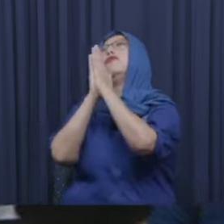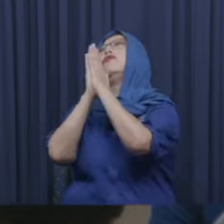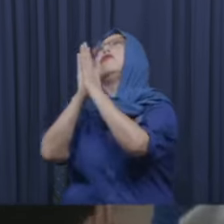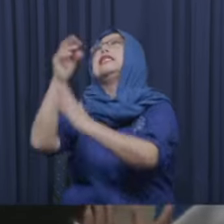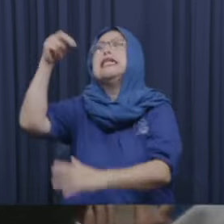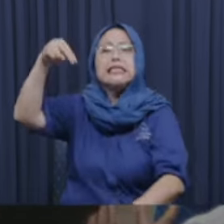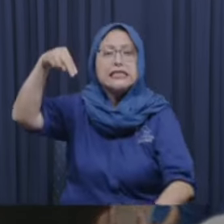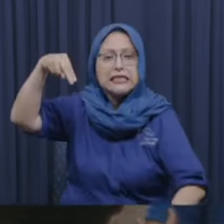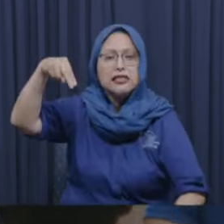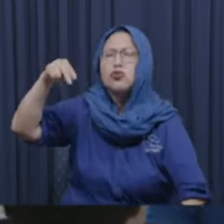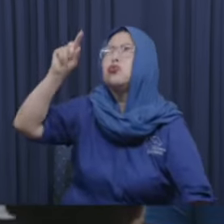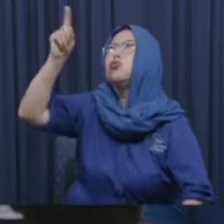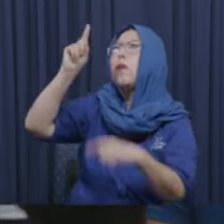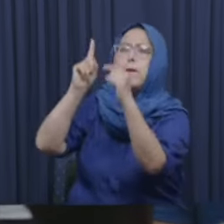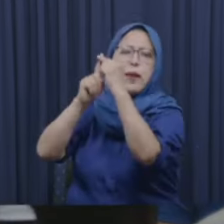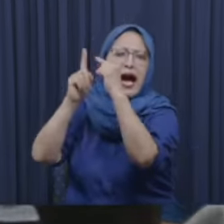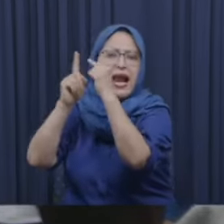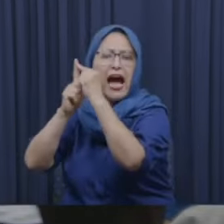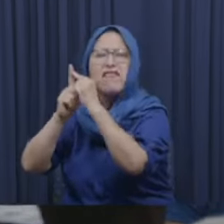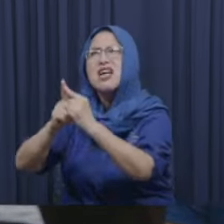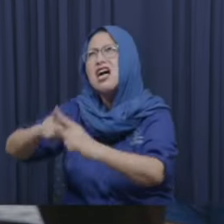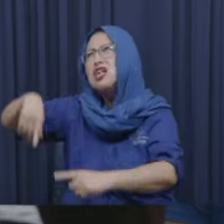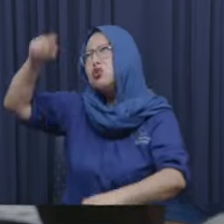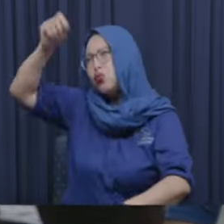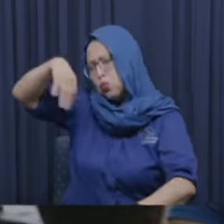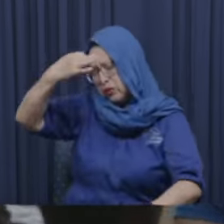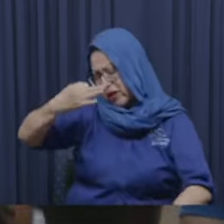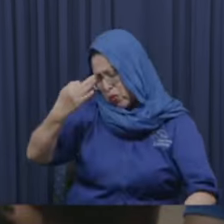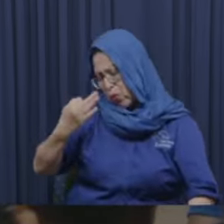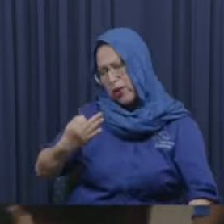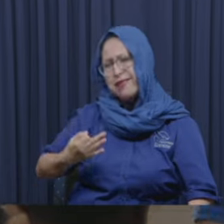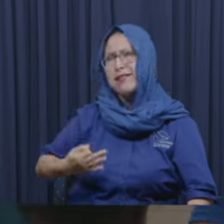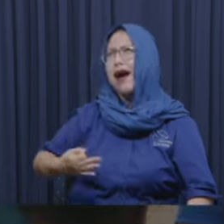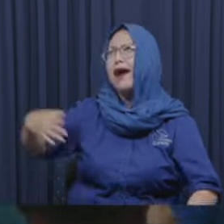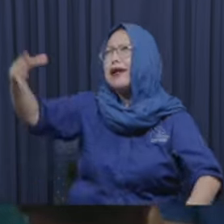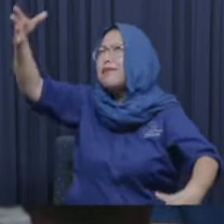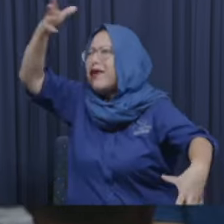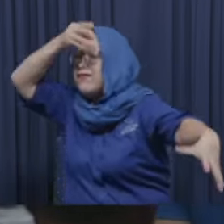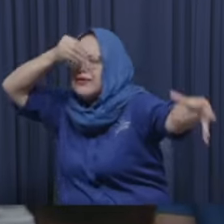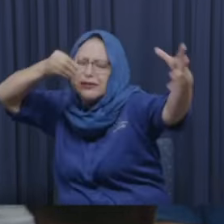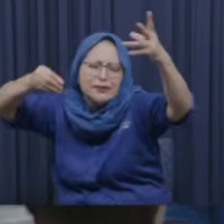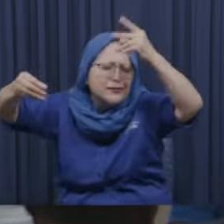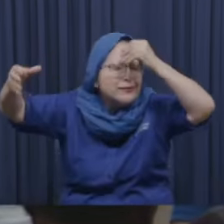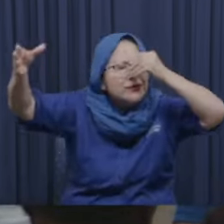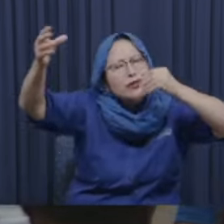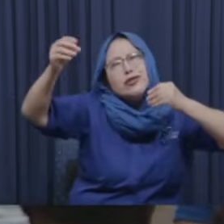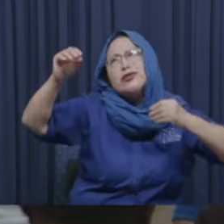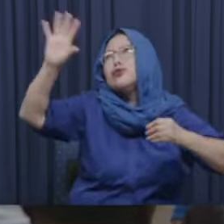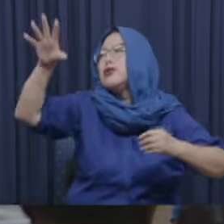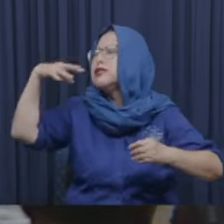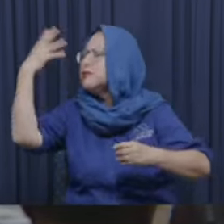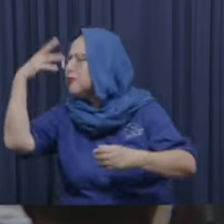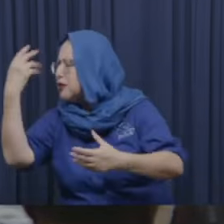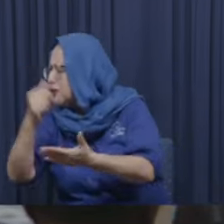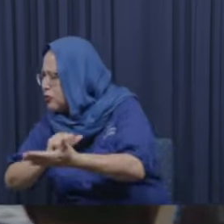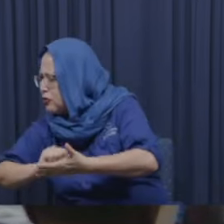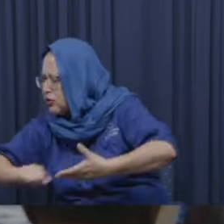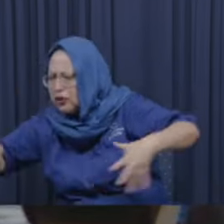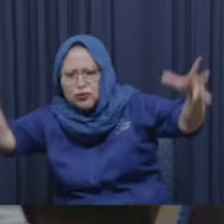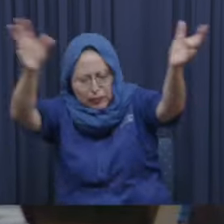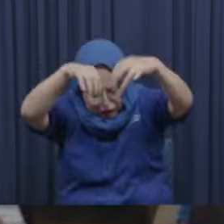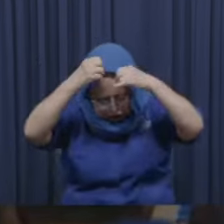necesitamos tu palabra tu convicción tu salud espiritual y física también